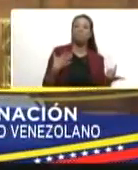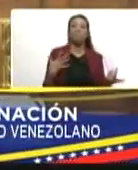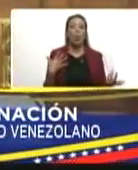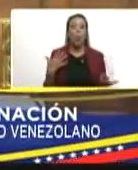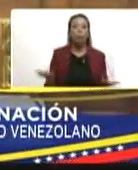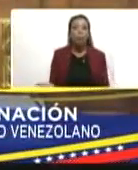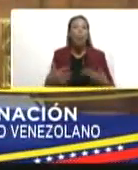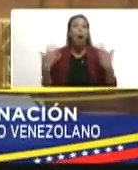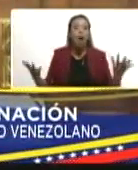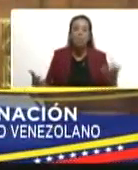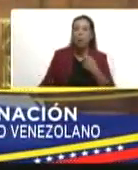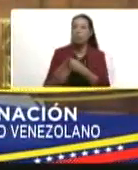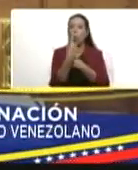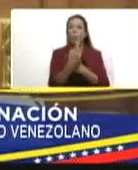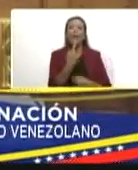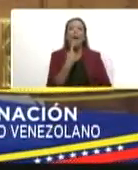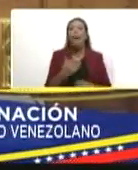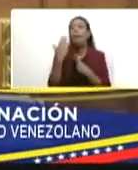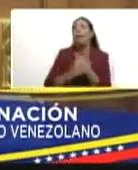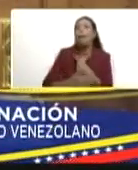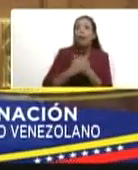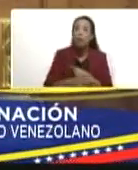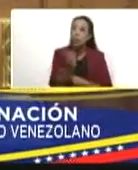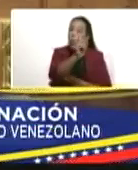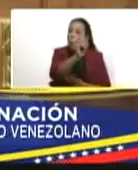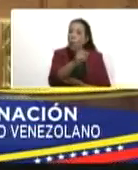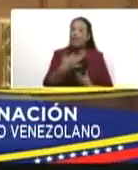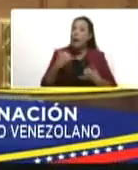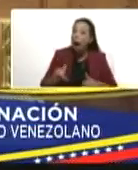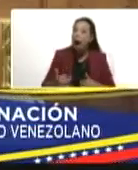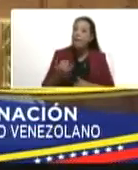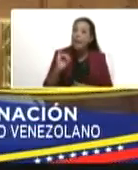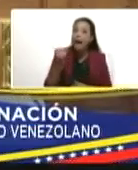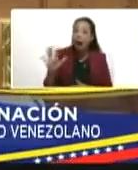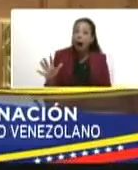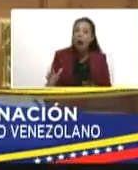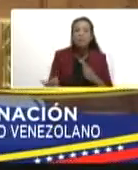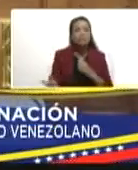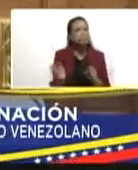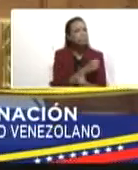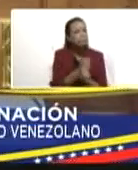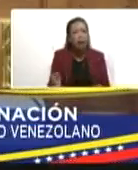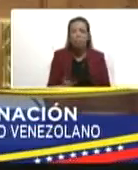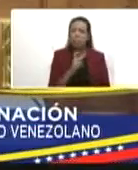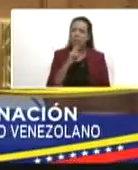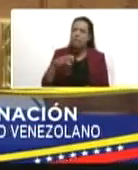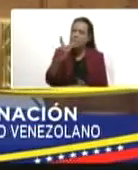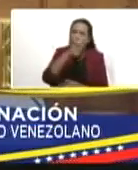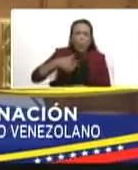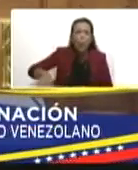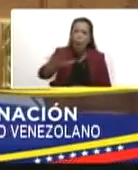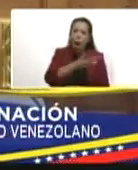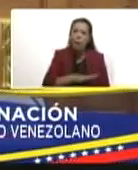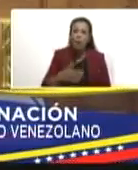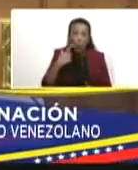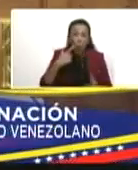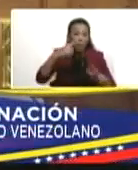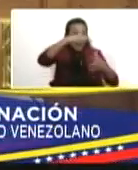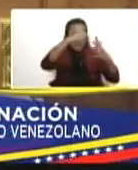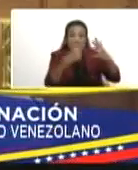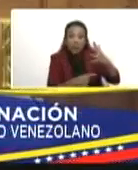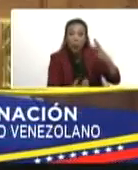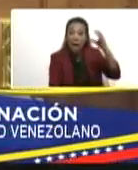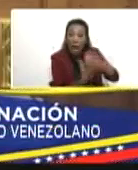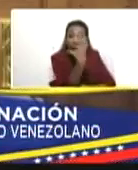problemas las agresiones y las conspiraciones que Aún existen y afectan a nuestro pueblo todas esas calamidades